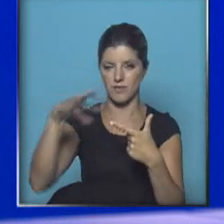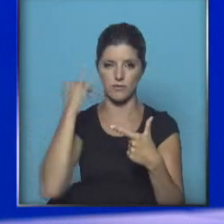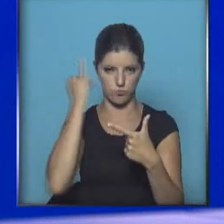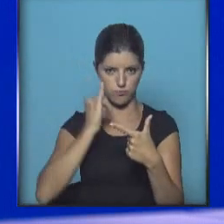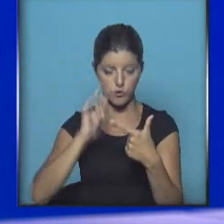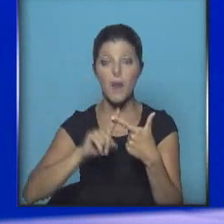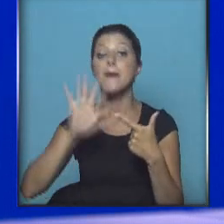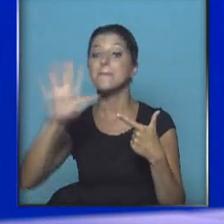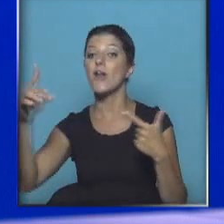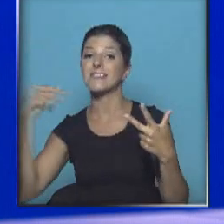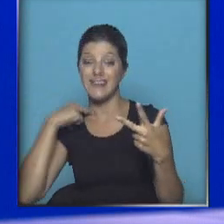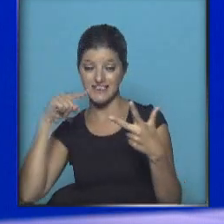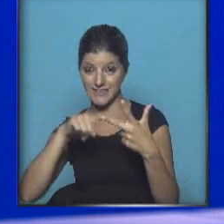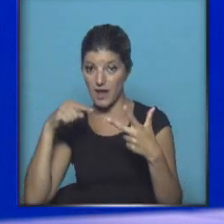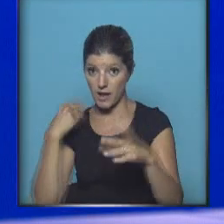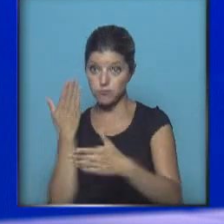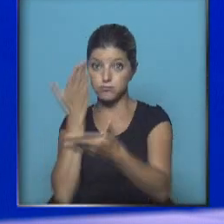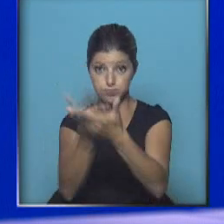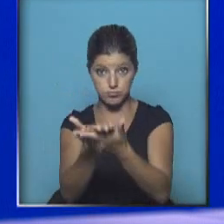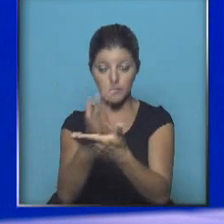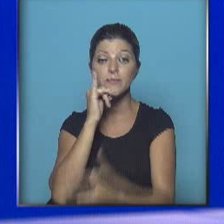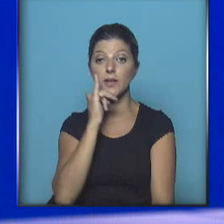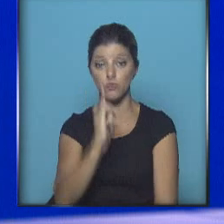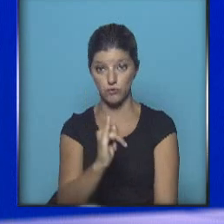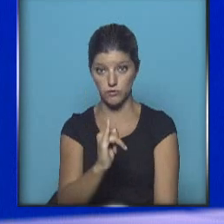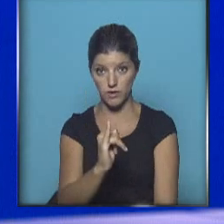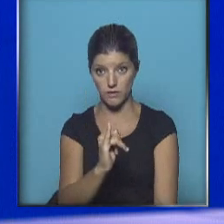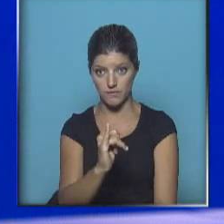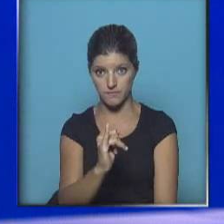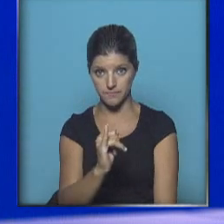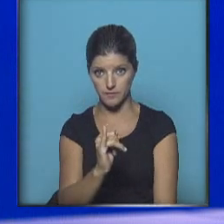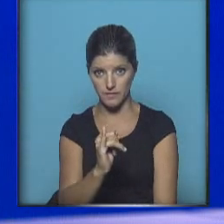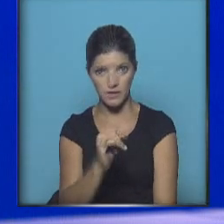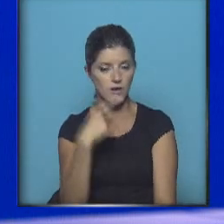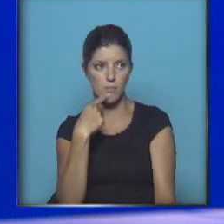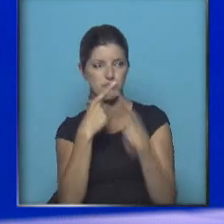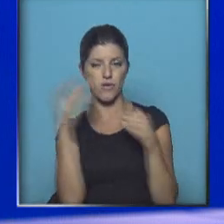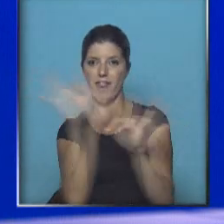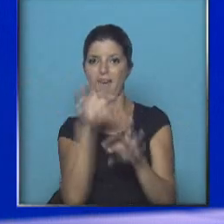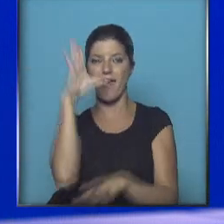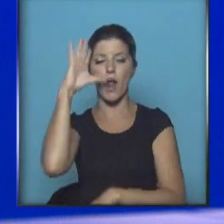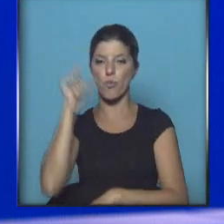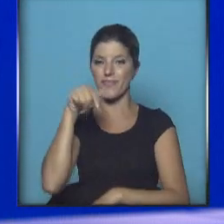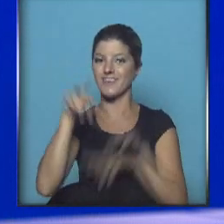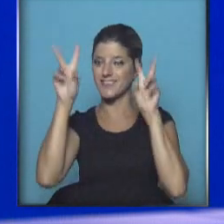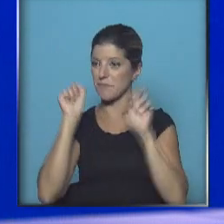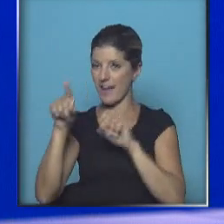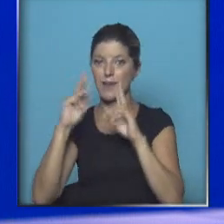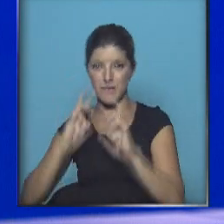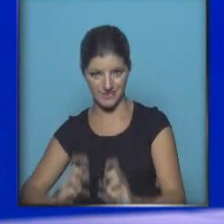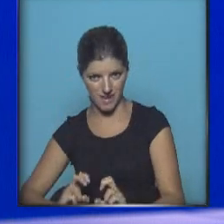pero el 13 presentó esa denuncia sin consultarlo con el juez de la causa que él estaba